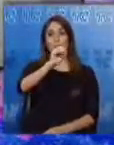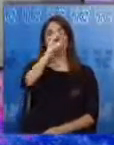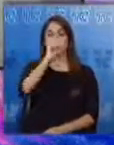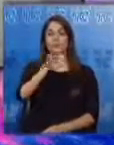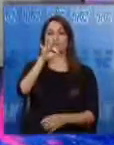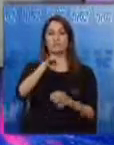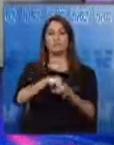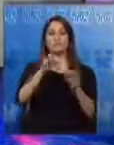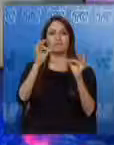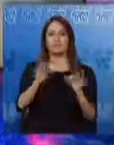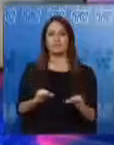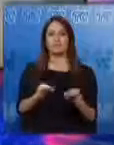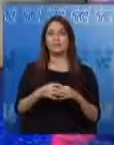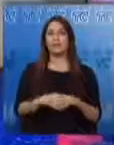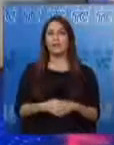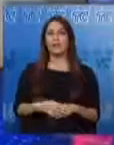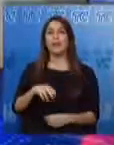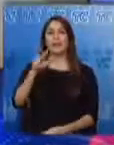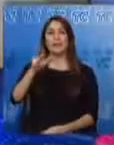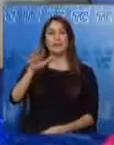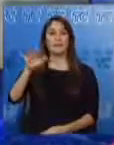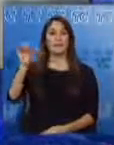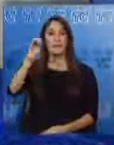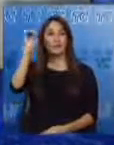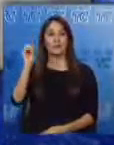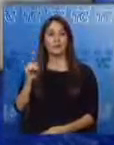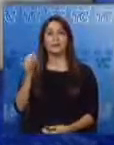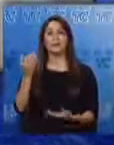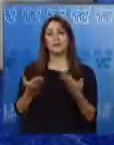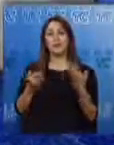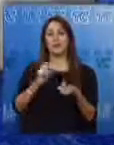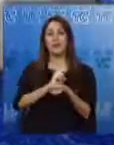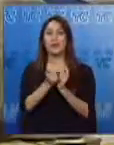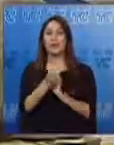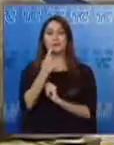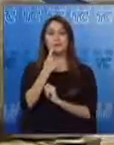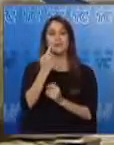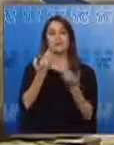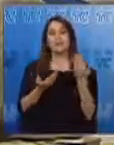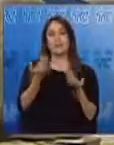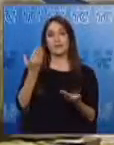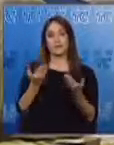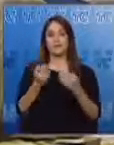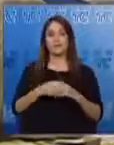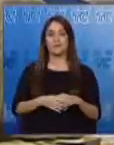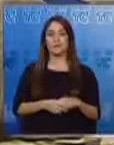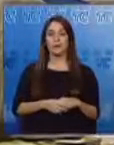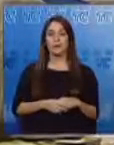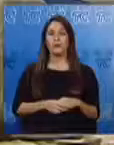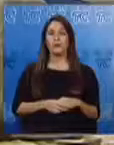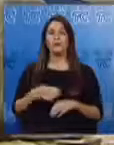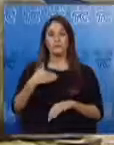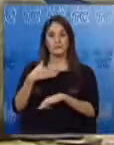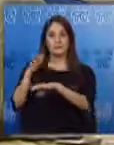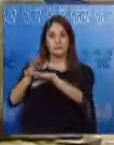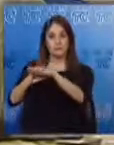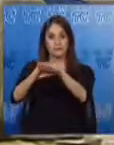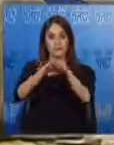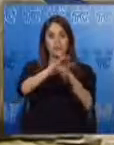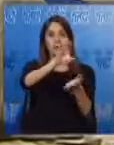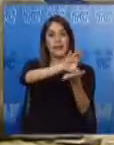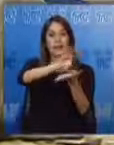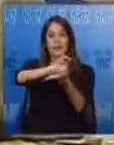votos definitivos, mientras que un 35% podría cambiar su elección. Es un llamado a los candidatos, a todos los